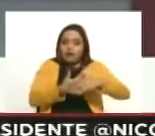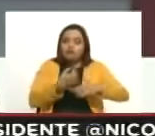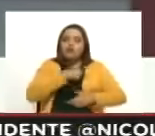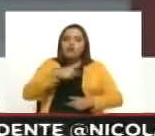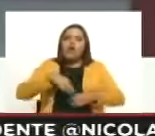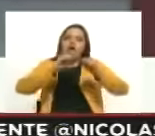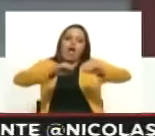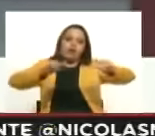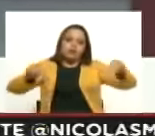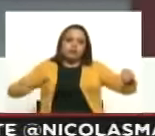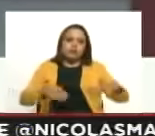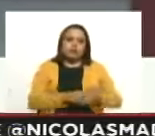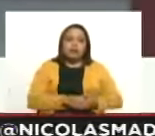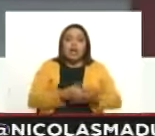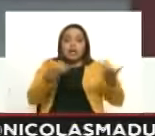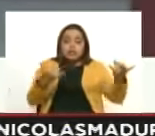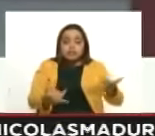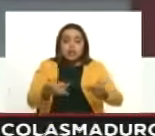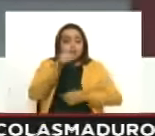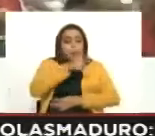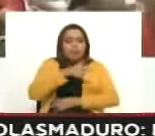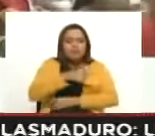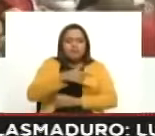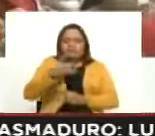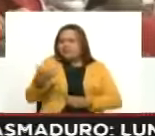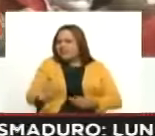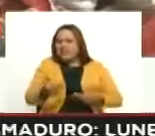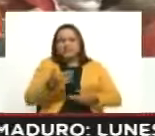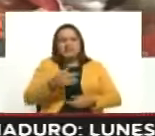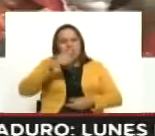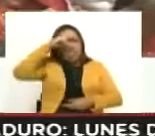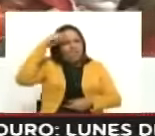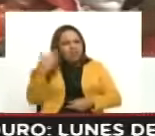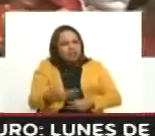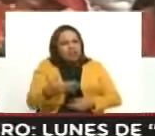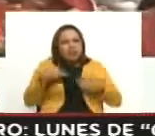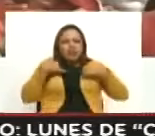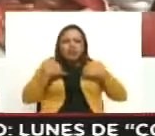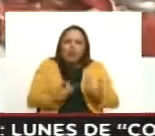decimos. Ya este pueblo se cansó de guarimba, hasta su propia gente.